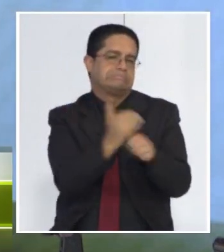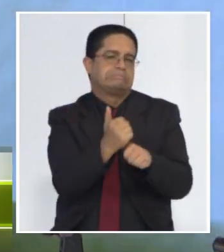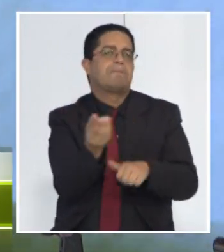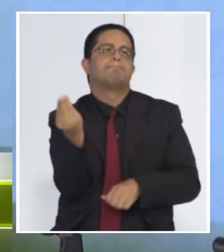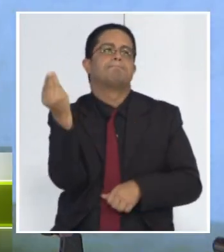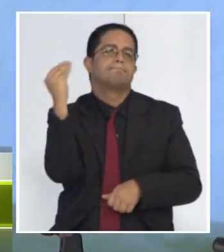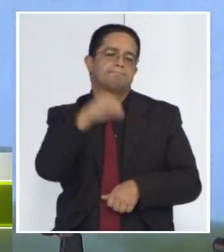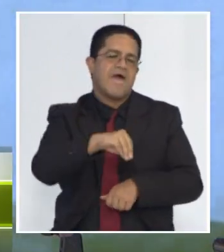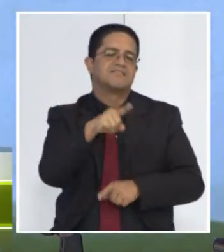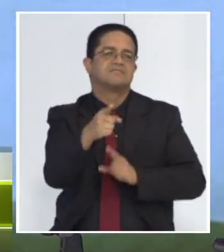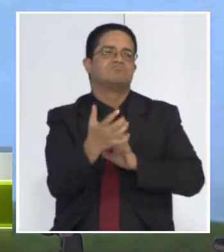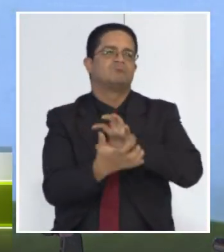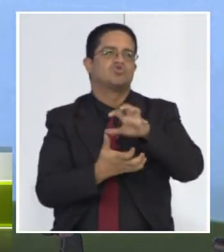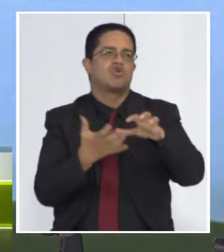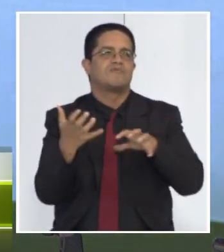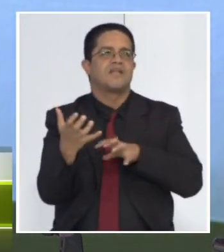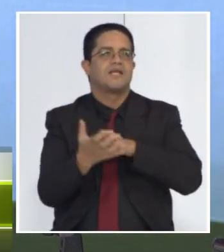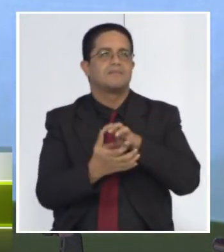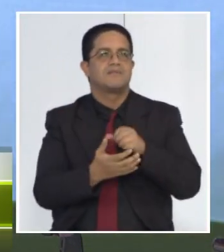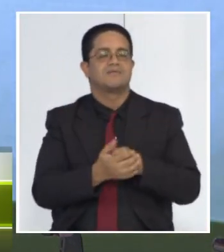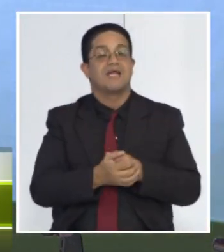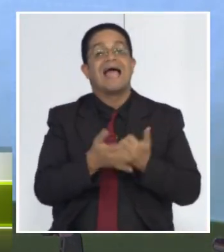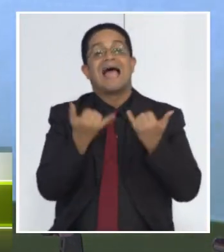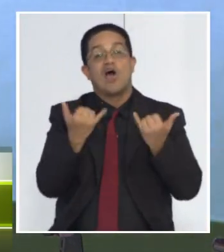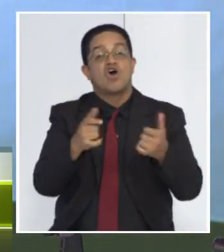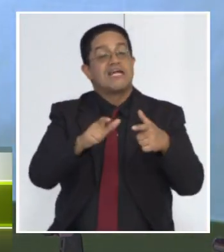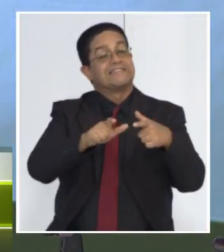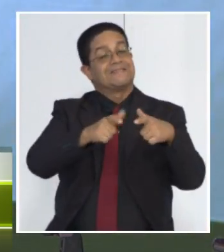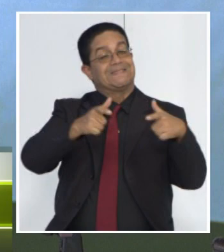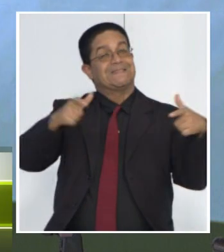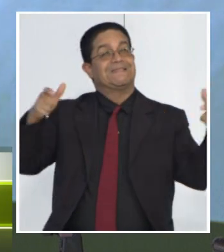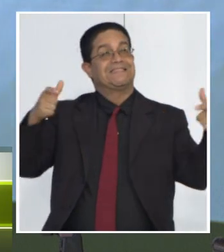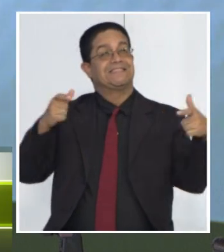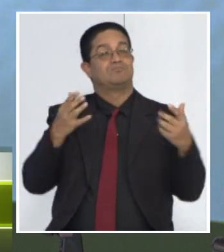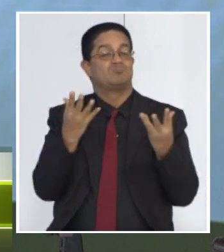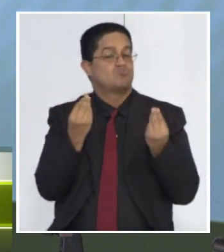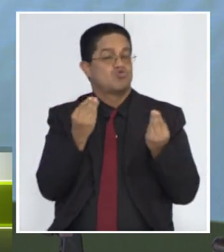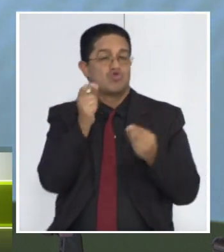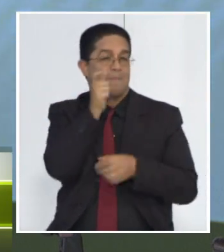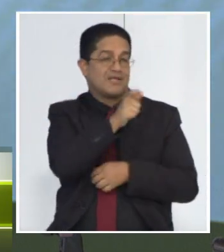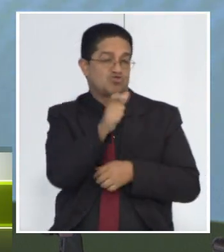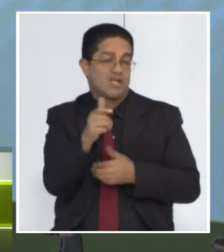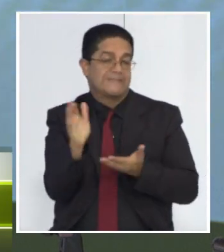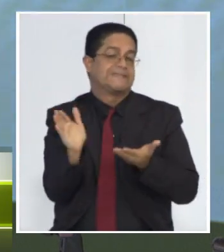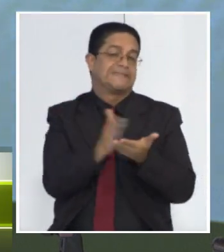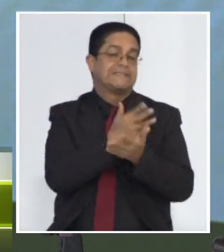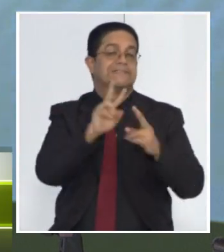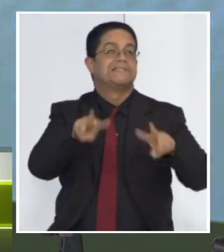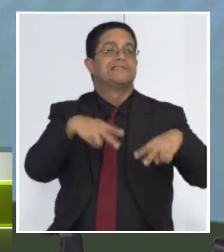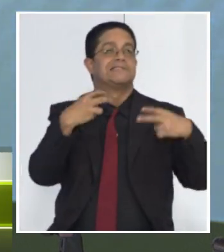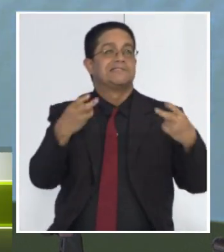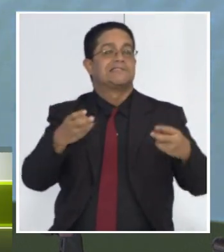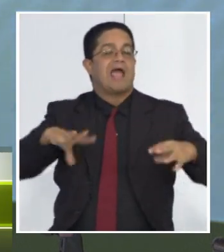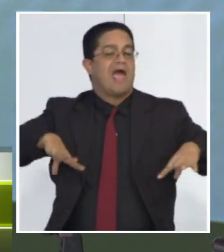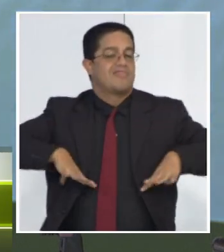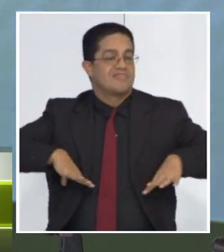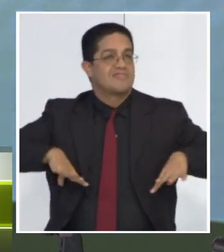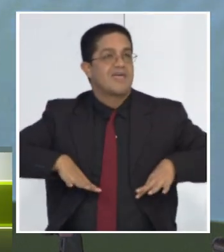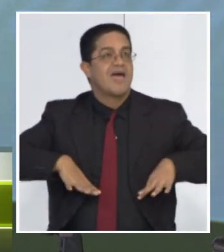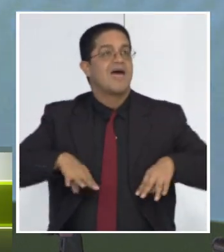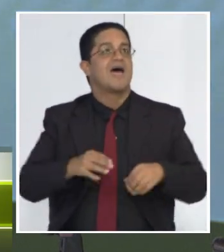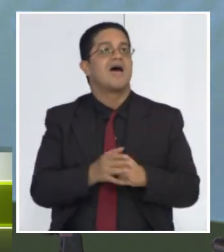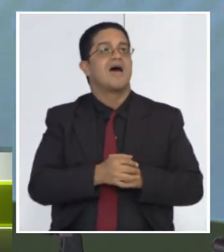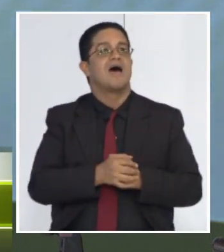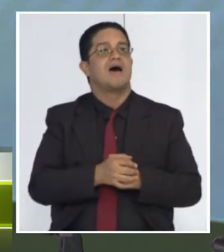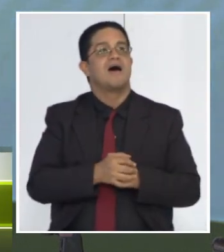frecuencia este problema. Hoy está en ascenso, en aumento, el número de reemplazos articulares que estamos haciendo no solamente